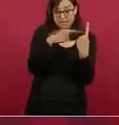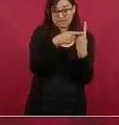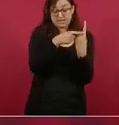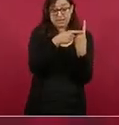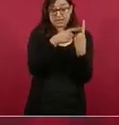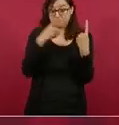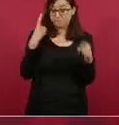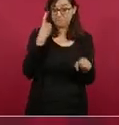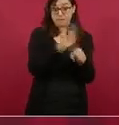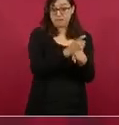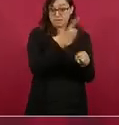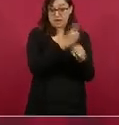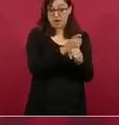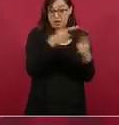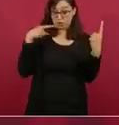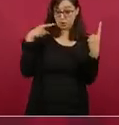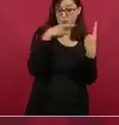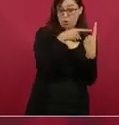no es la oligarquía.